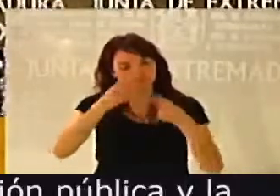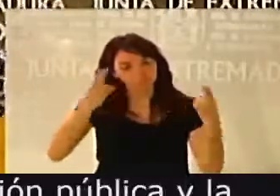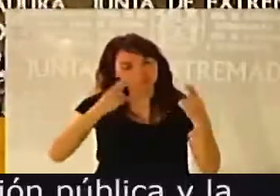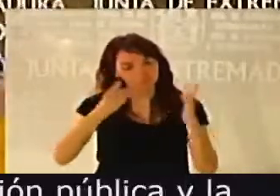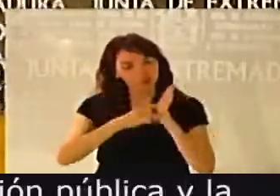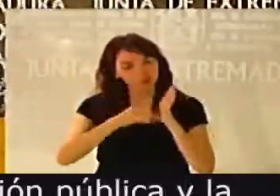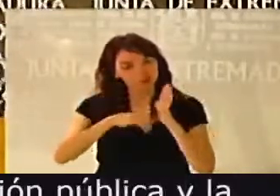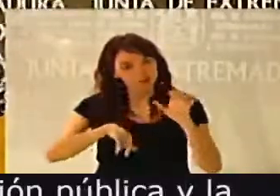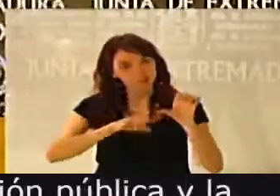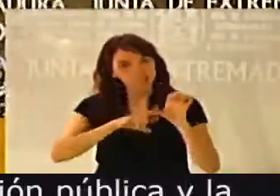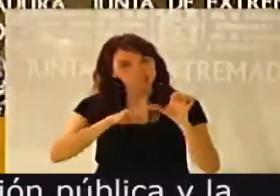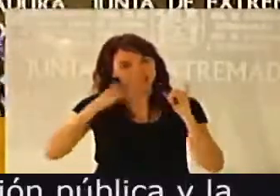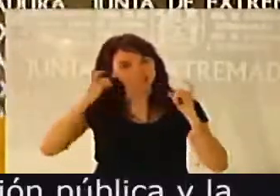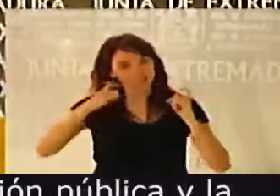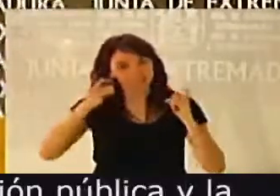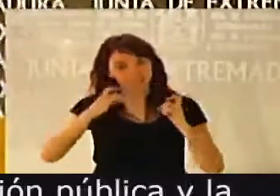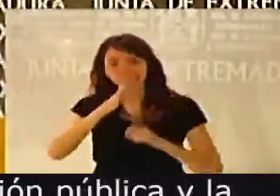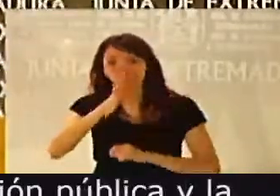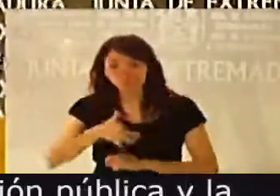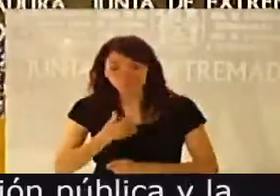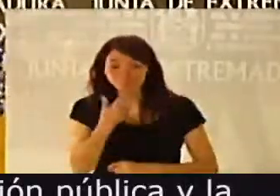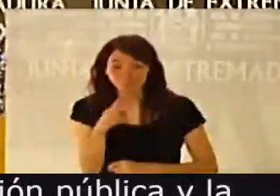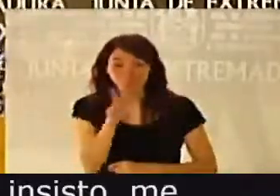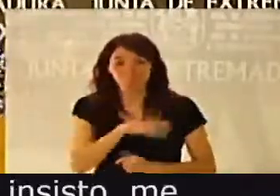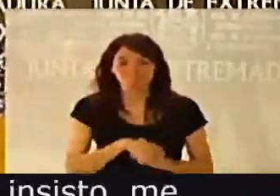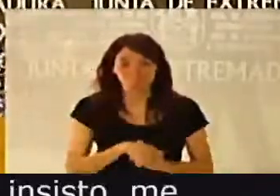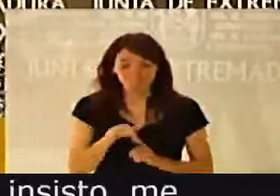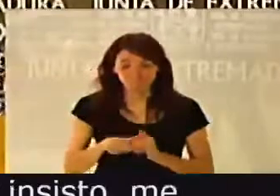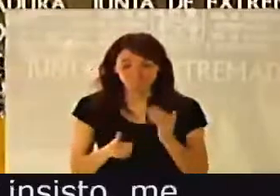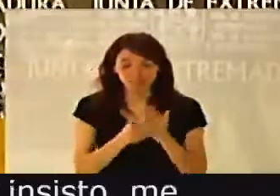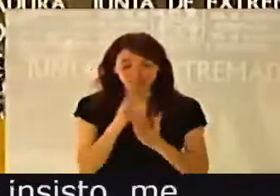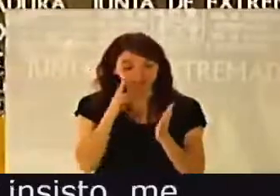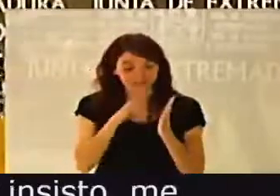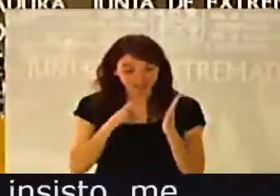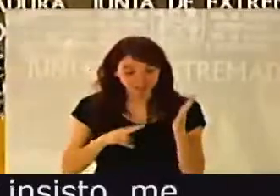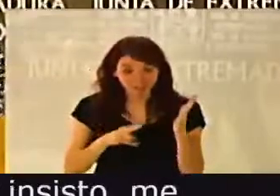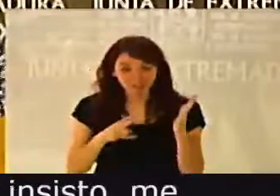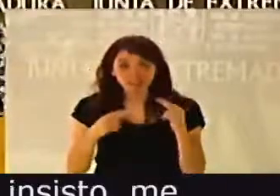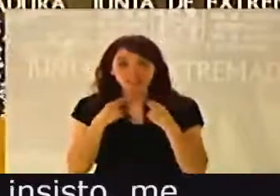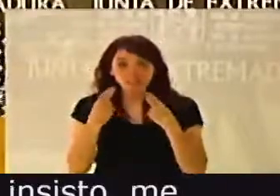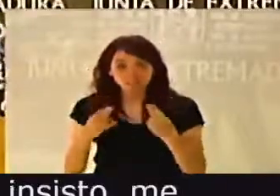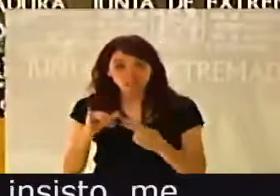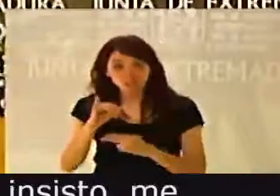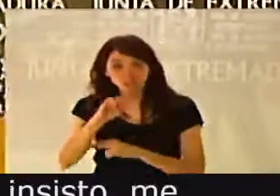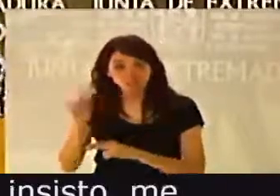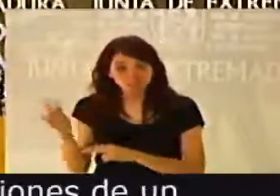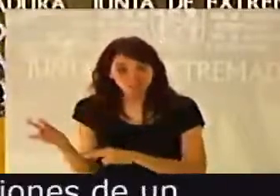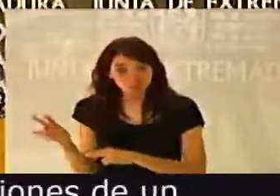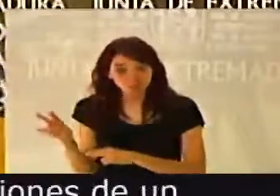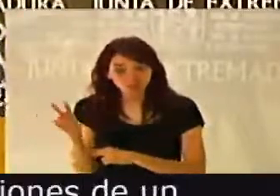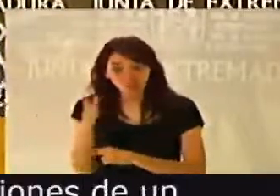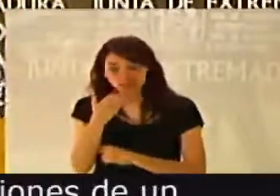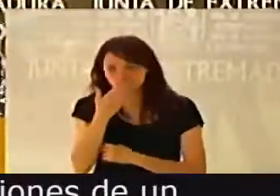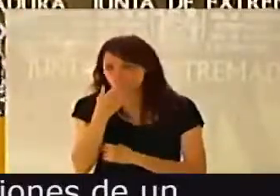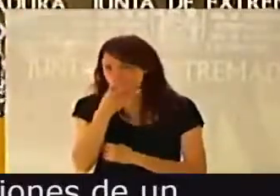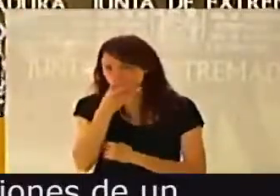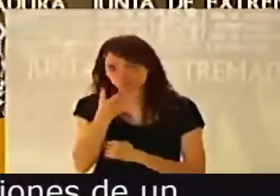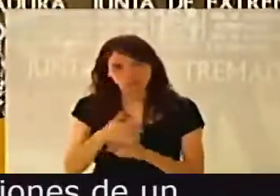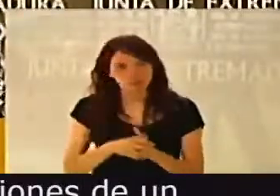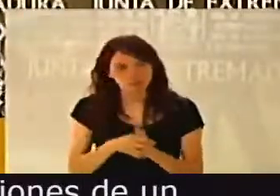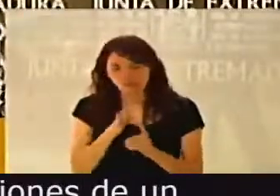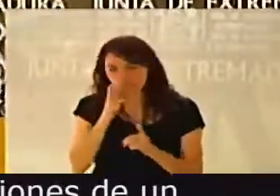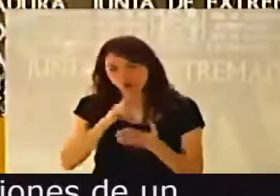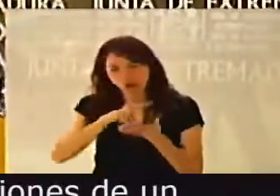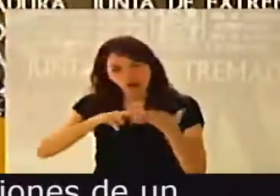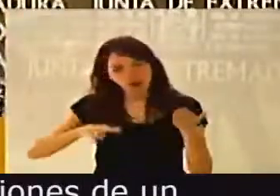eso, insisto, me sonrojaba esta mañana cuando leía las declaraciones de un diputado de Izquierda Unida hablando sobre este tema y